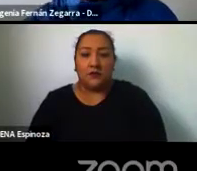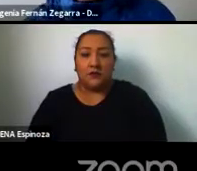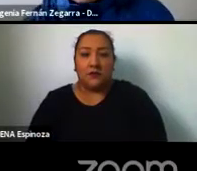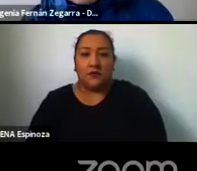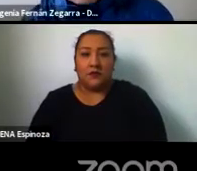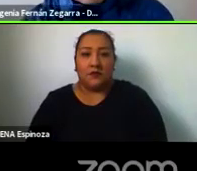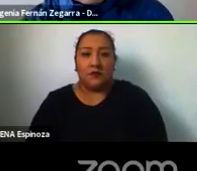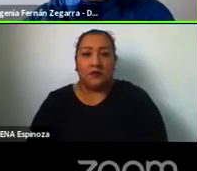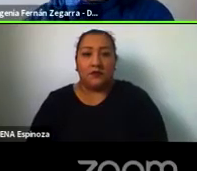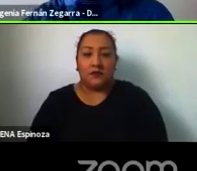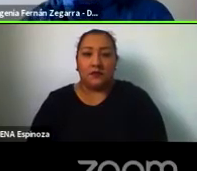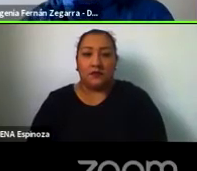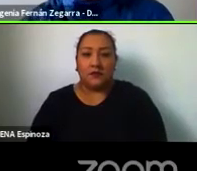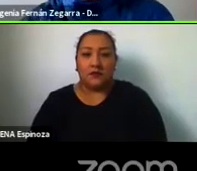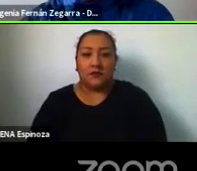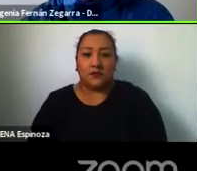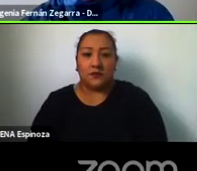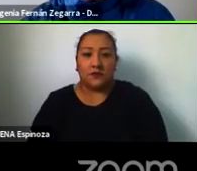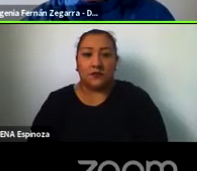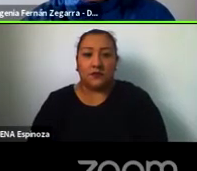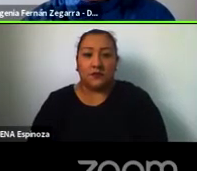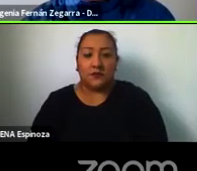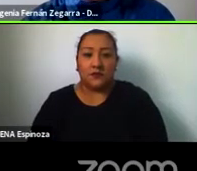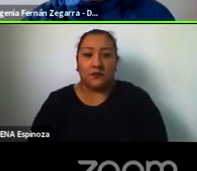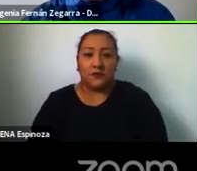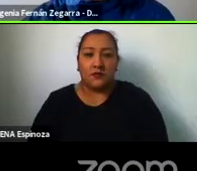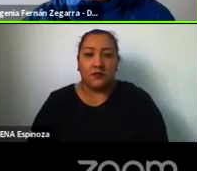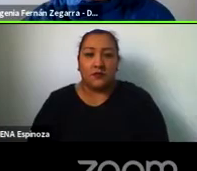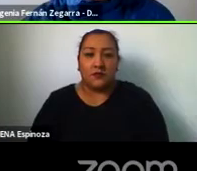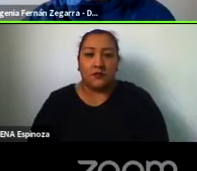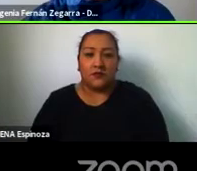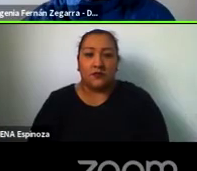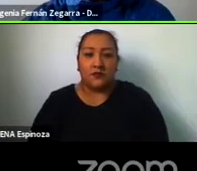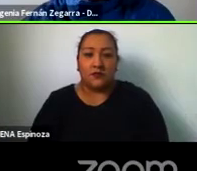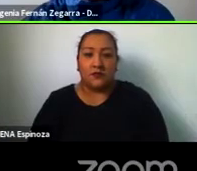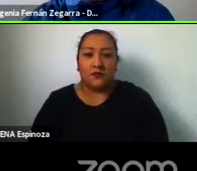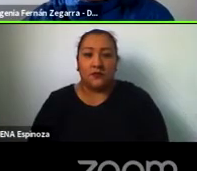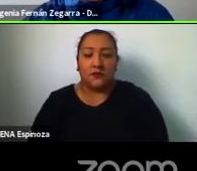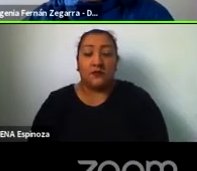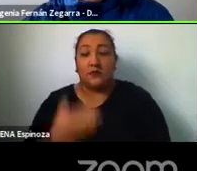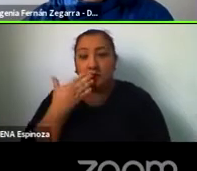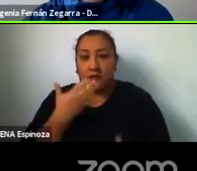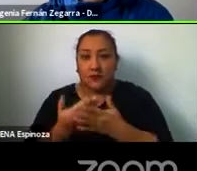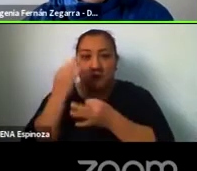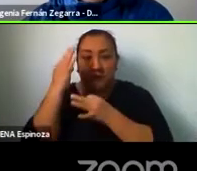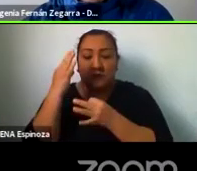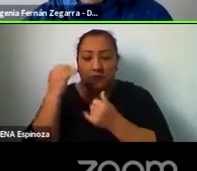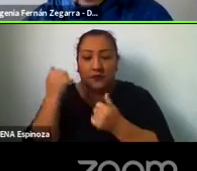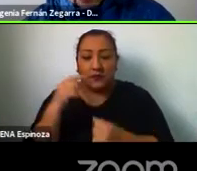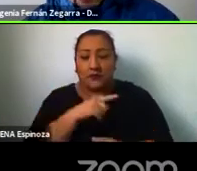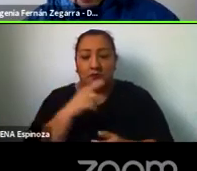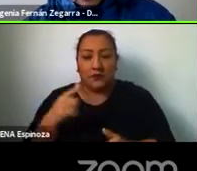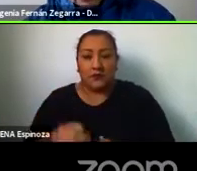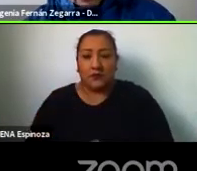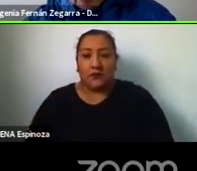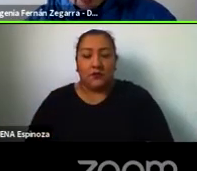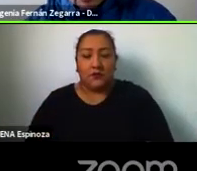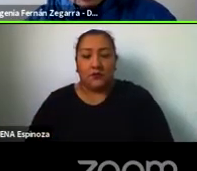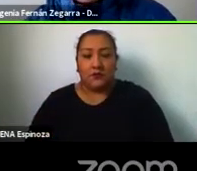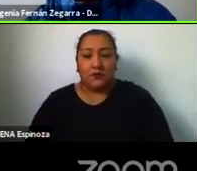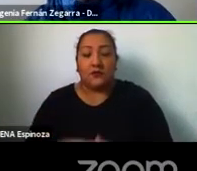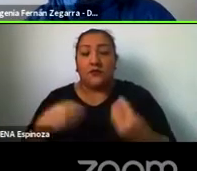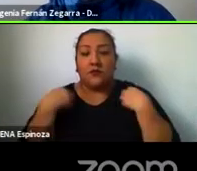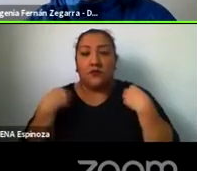Muchas gracias, doctor Manrique. Pasamos a la exposición de la doctora Janet Álvarez de la